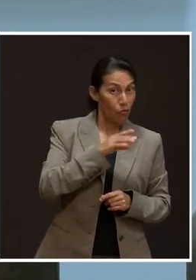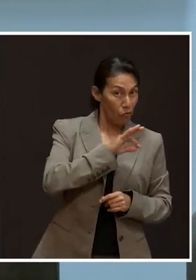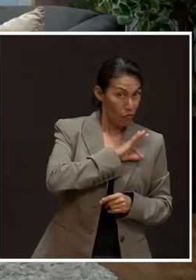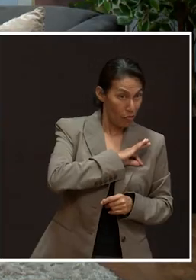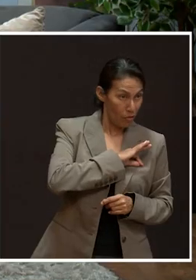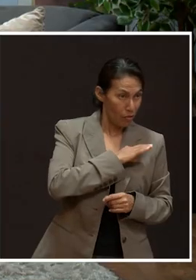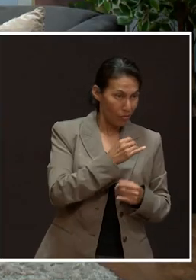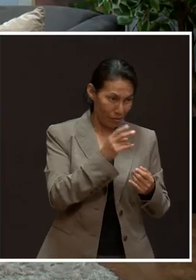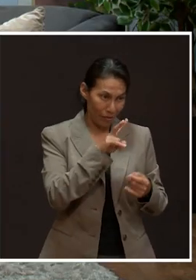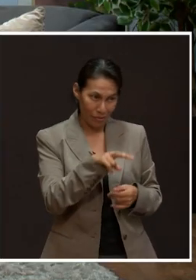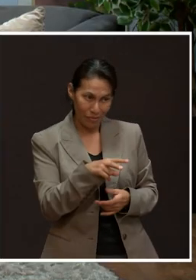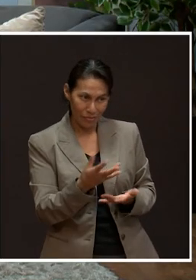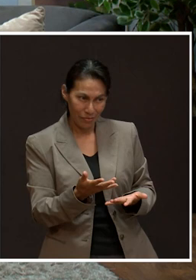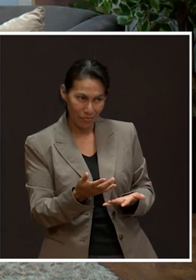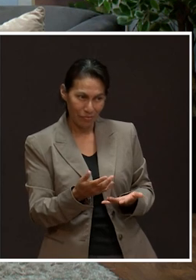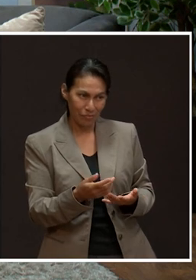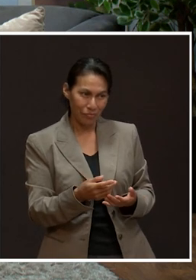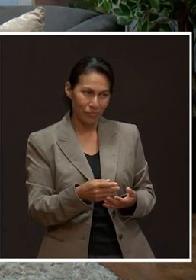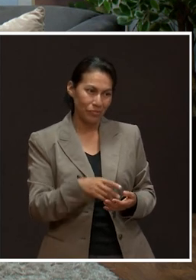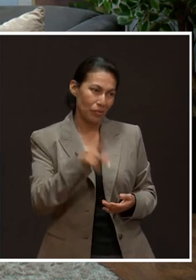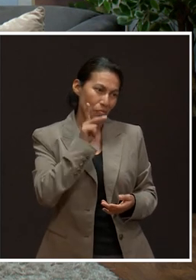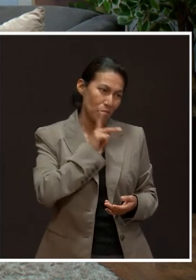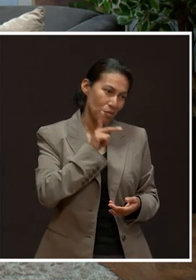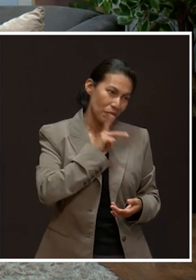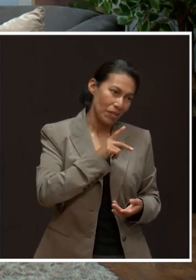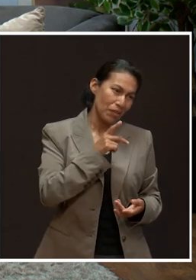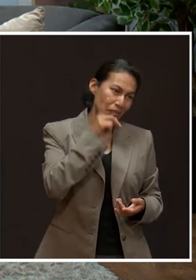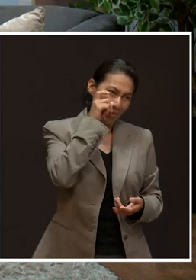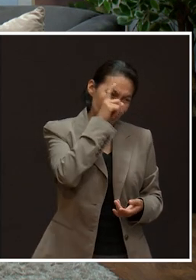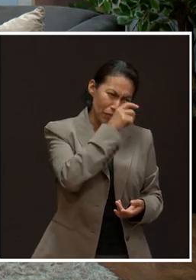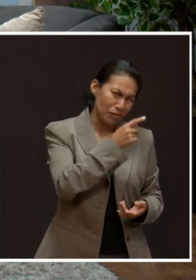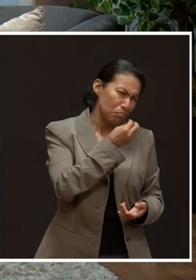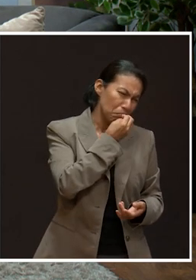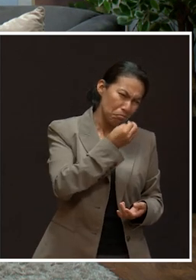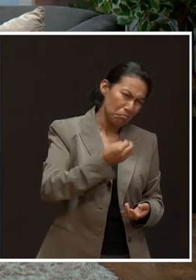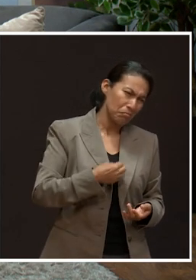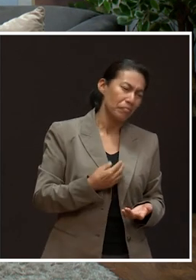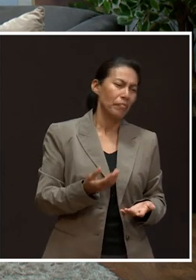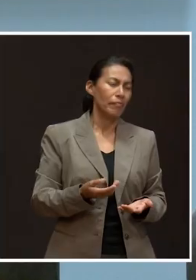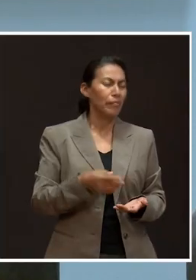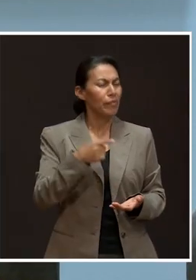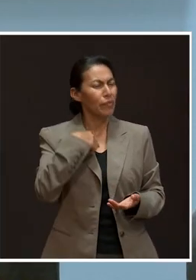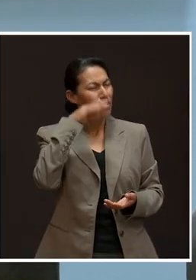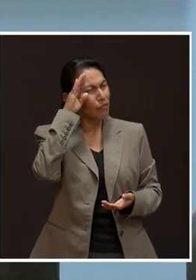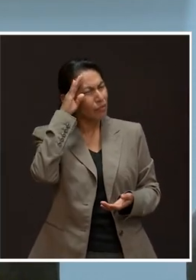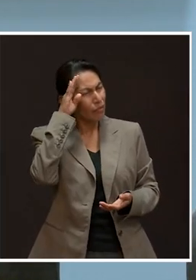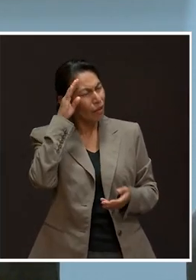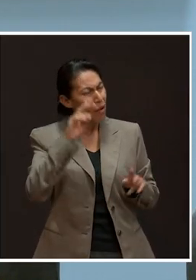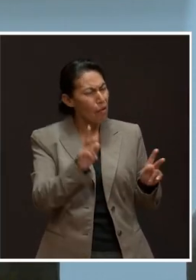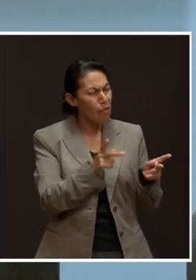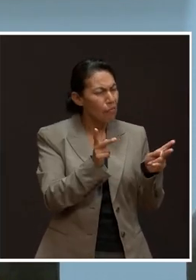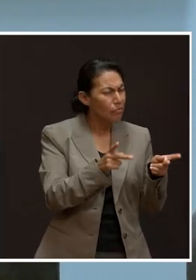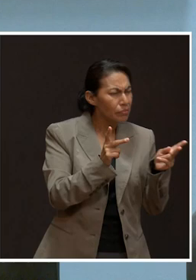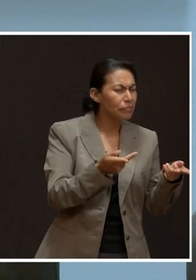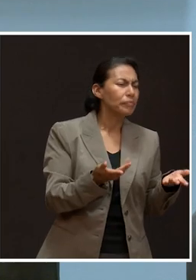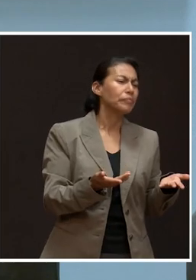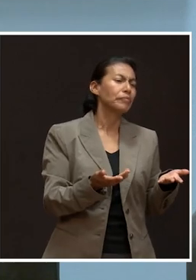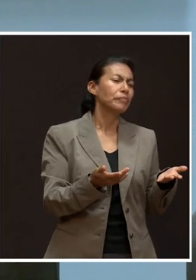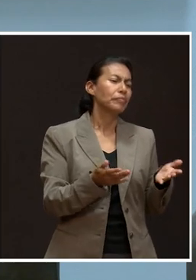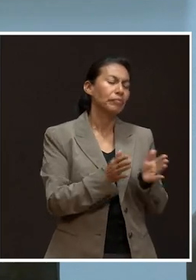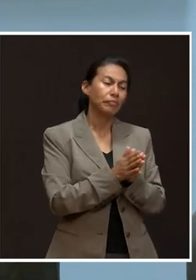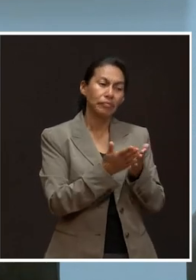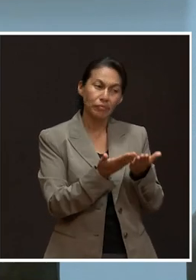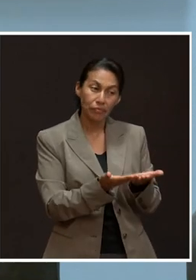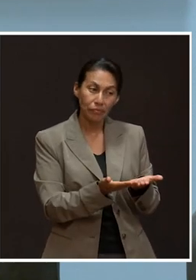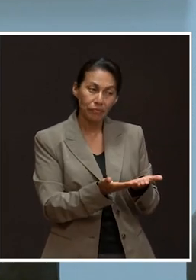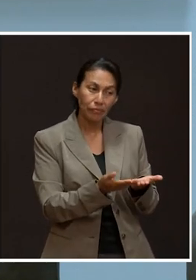¿verdad? Que aprueba de fuego, aprueba de todo, porque me imagino que en el trabajo de la venta de publicaciones, pues, no es